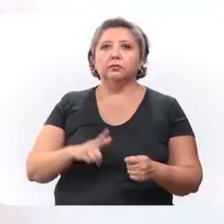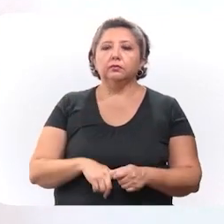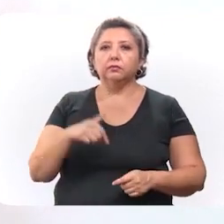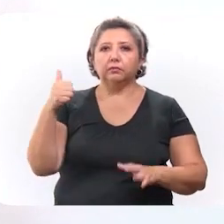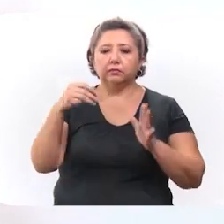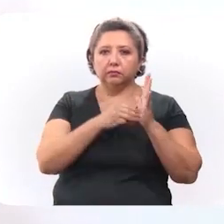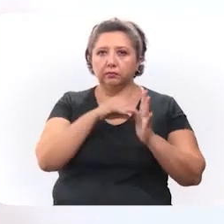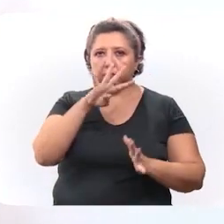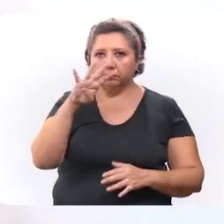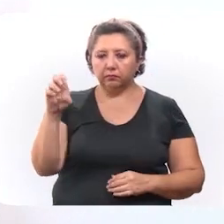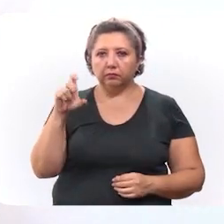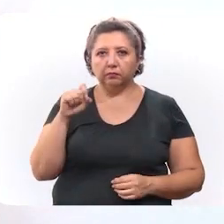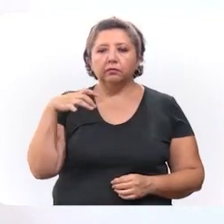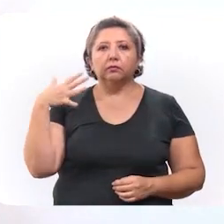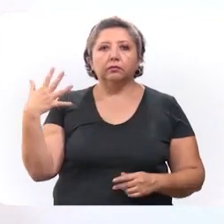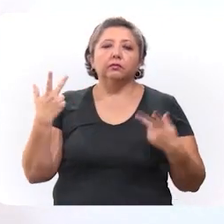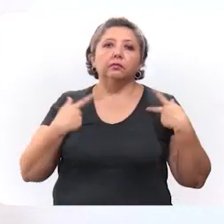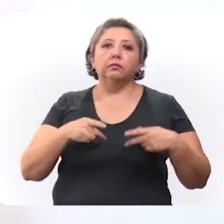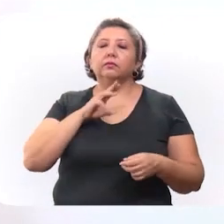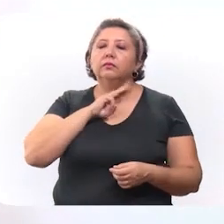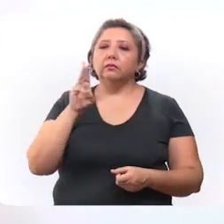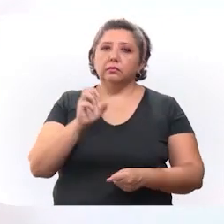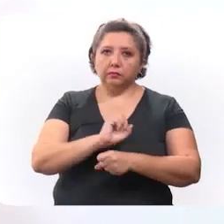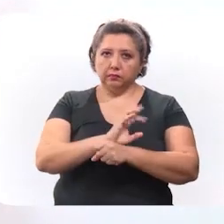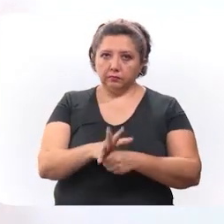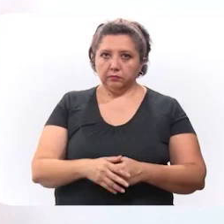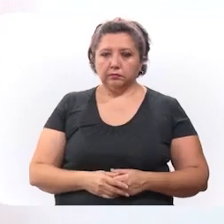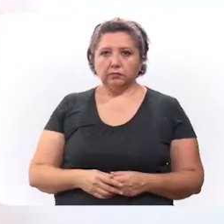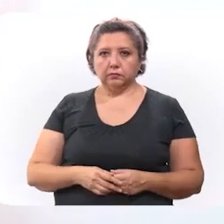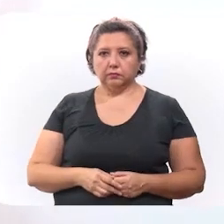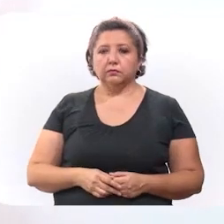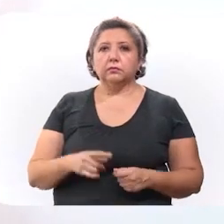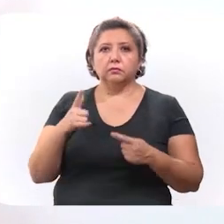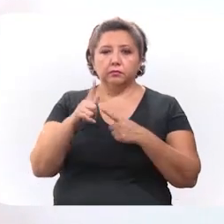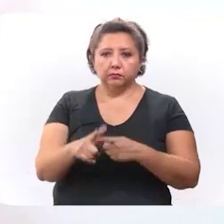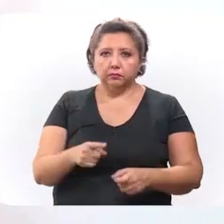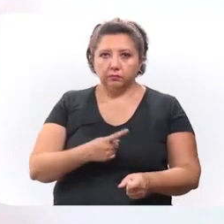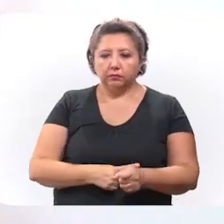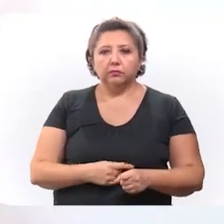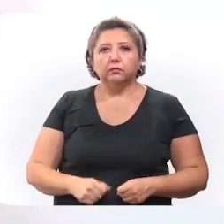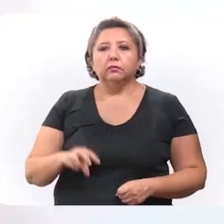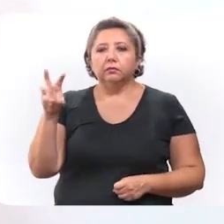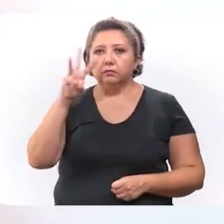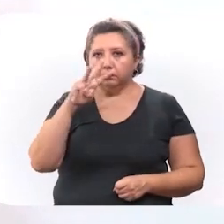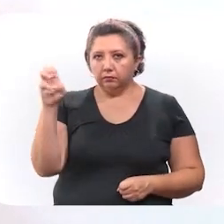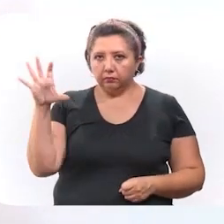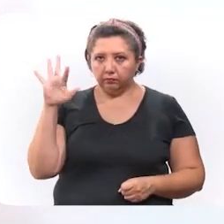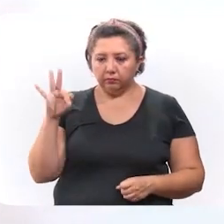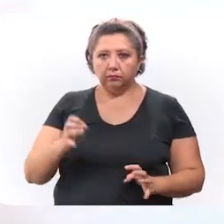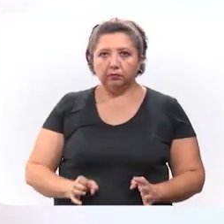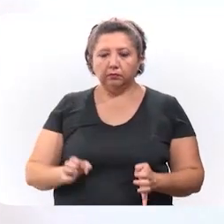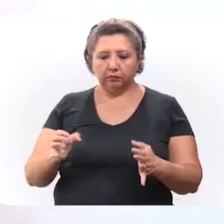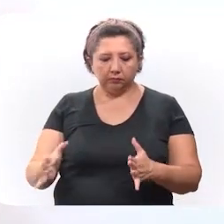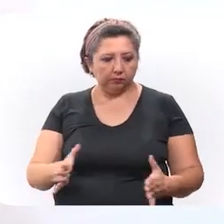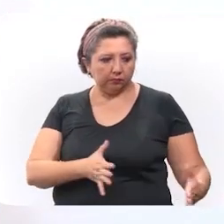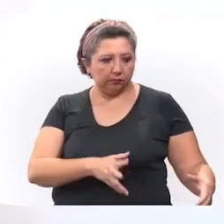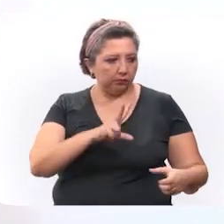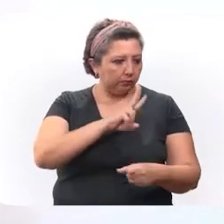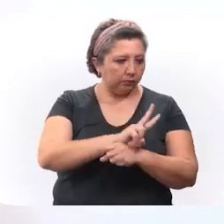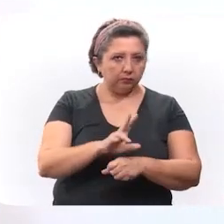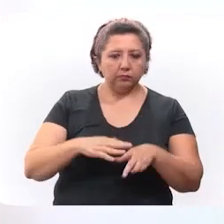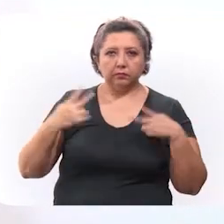son 6.425 las personas fallecidas a causa del coronavirus. De los casos activos, 340 están estables,